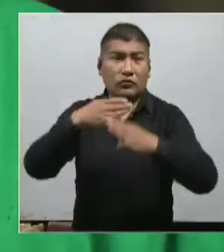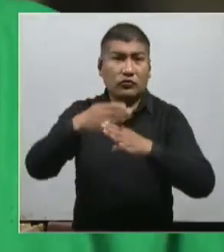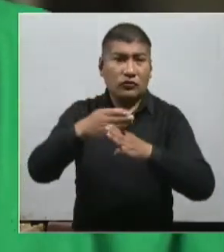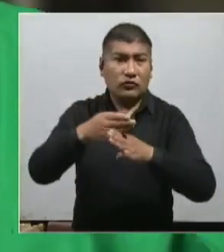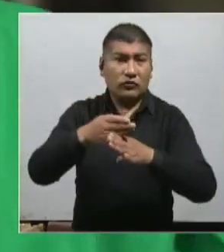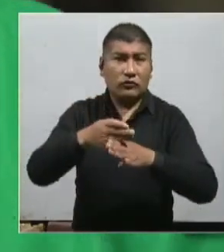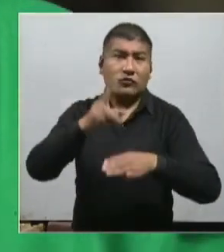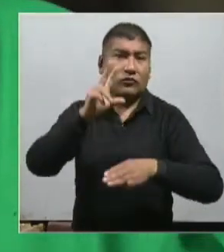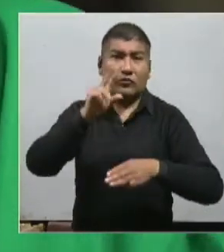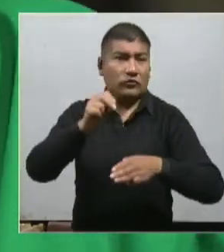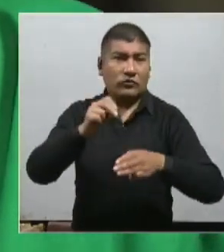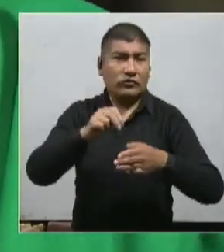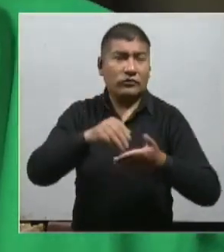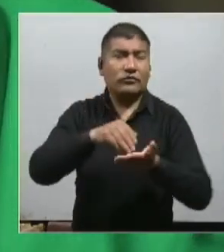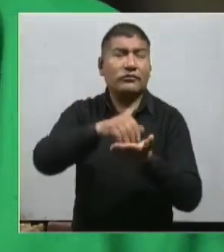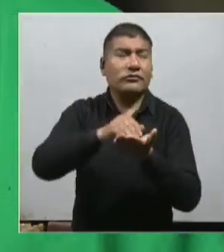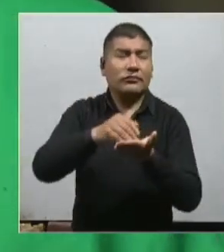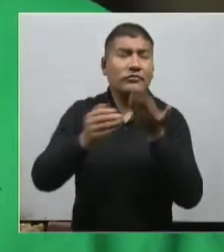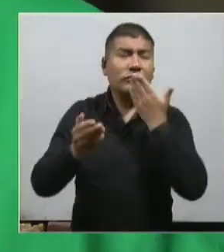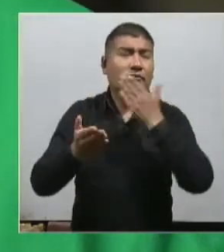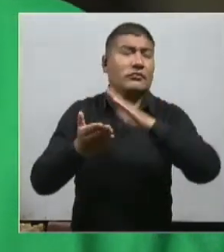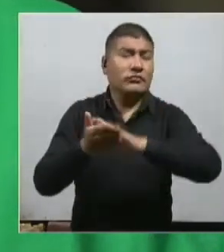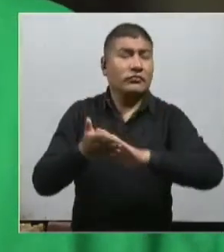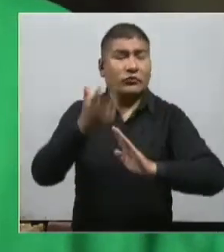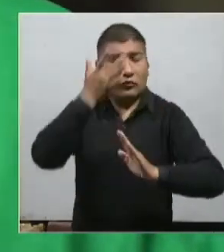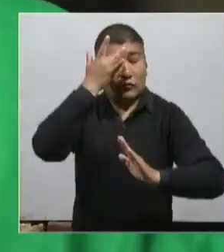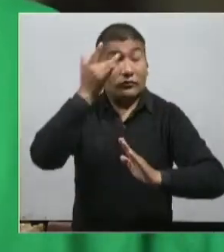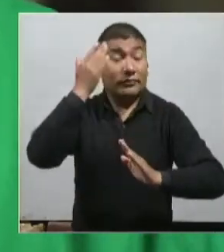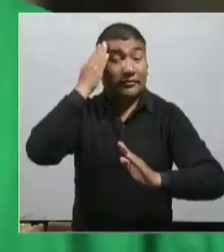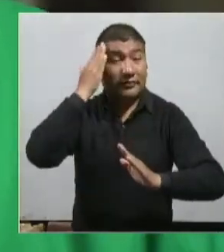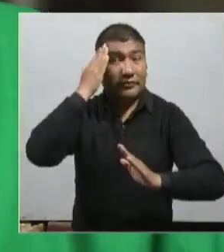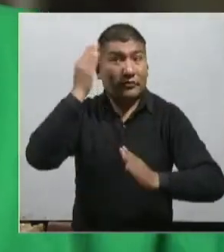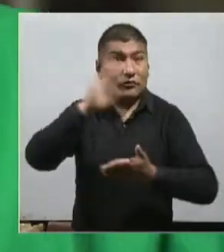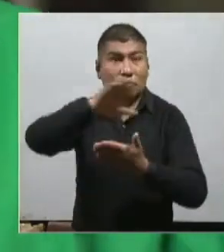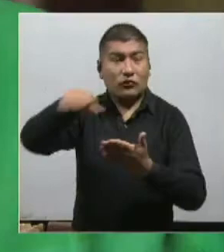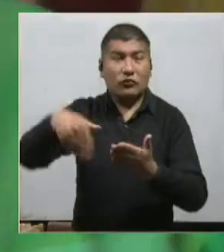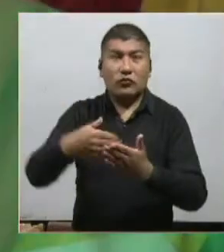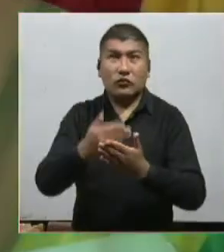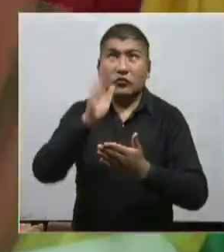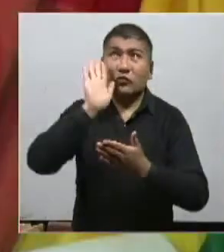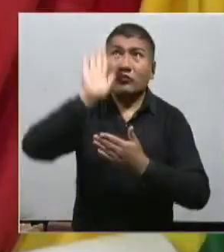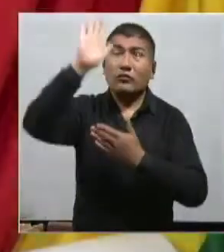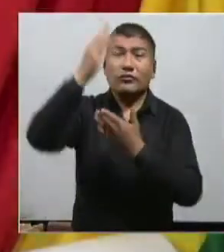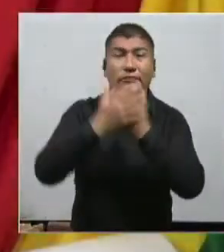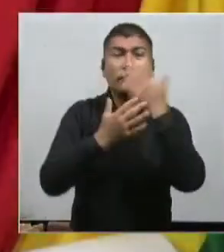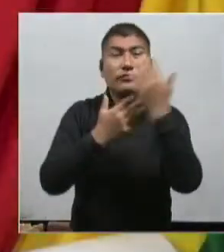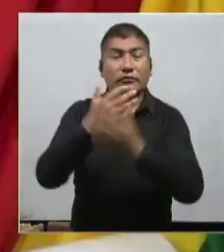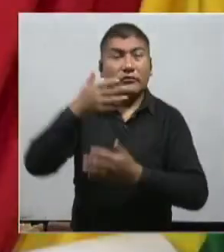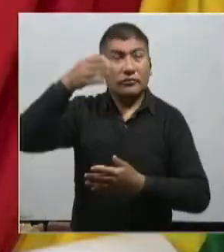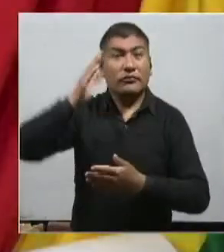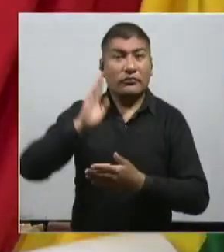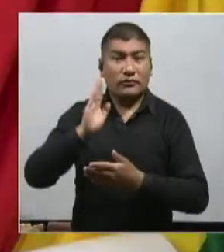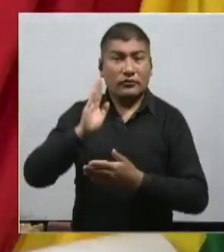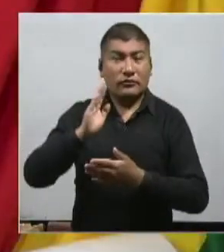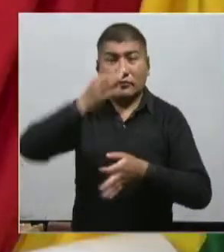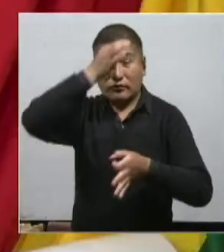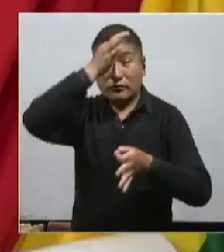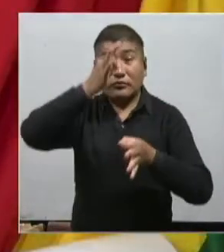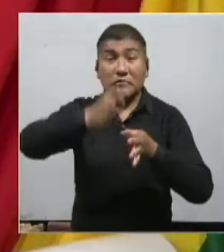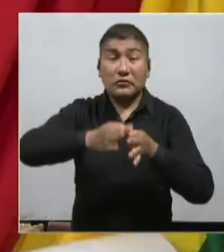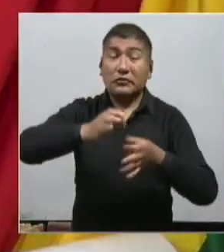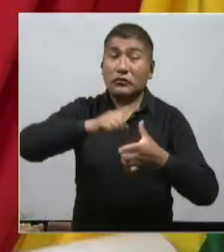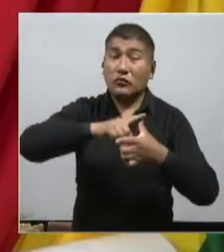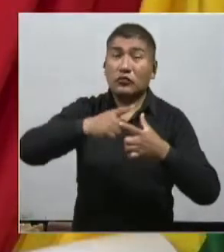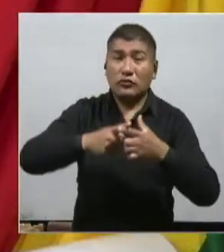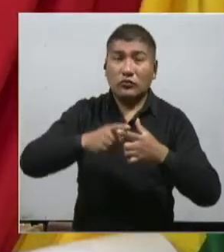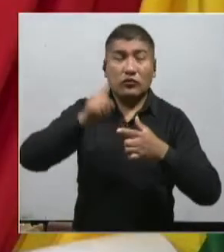no se deja vencer por el mal, porque sabe que todo está en manos de Dios. La fe, por tanto,